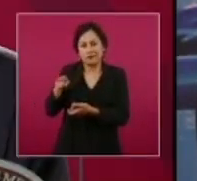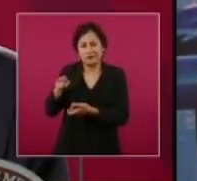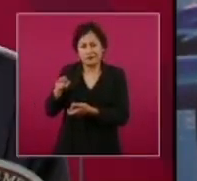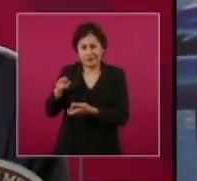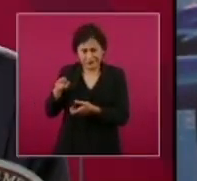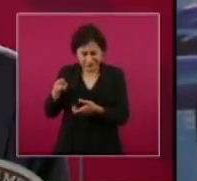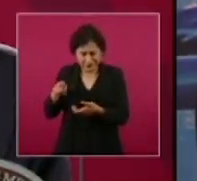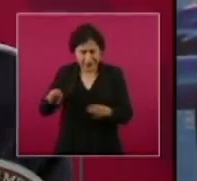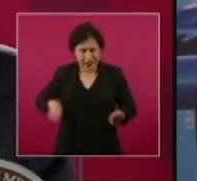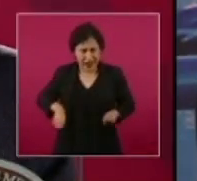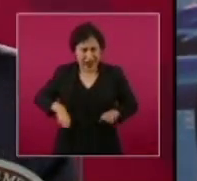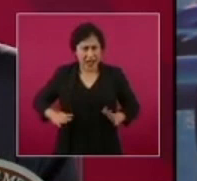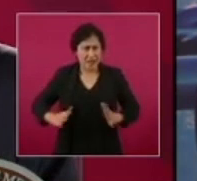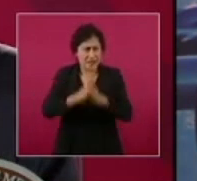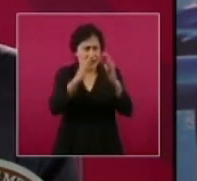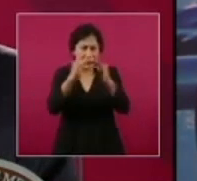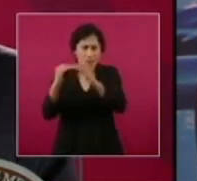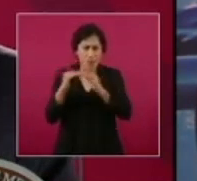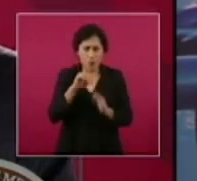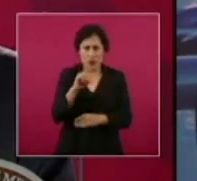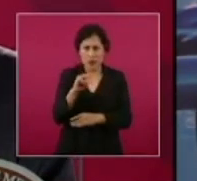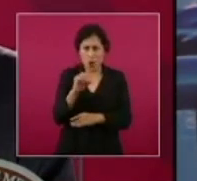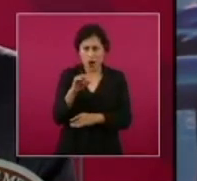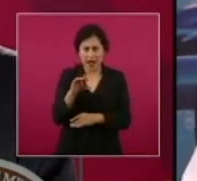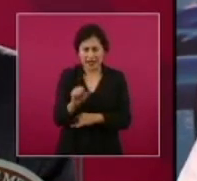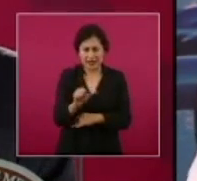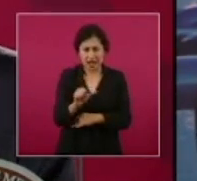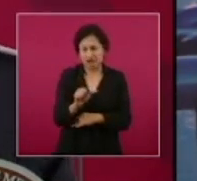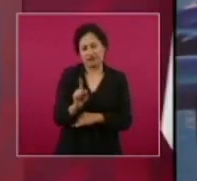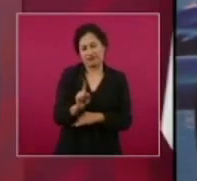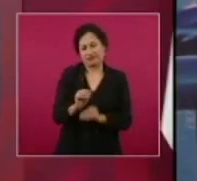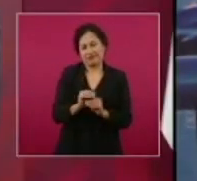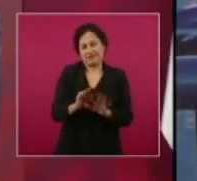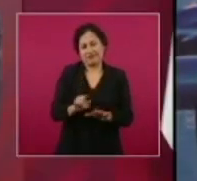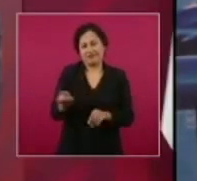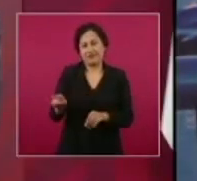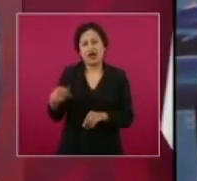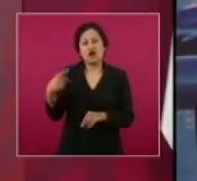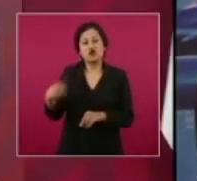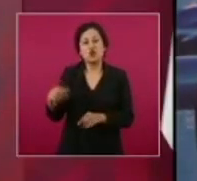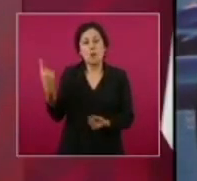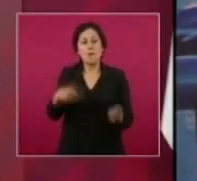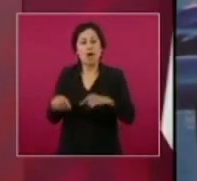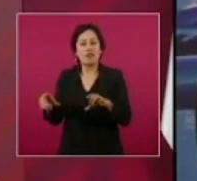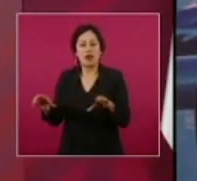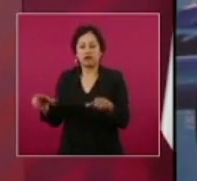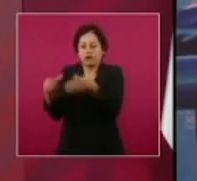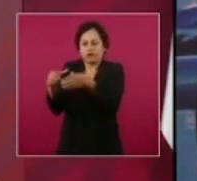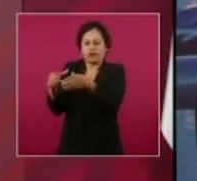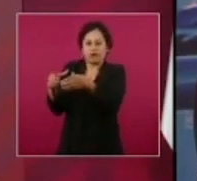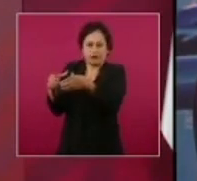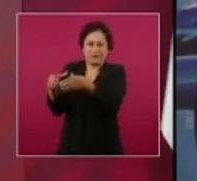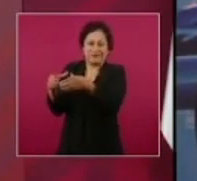futuro político del partido. Con este llamado se unió a las corchalatas de Morena con el hashtag